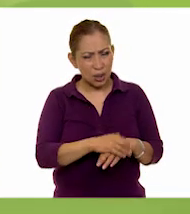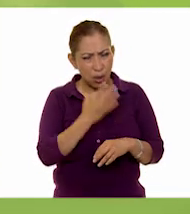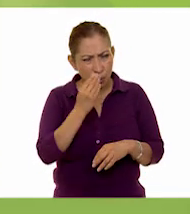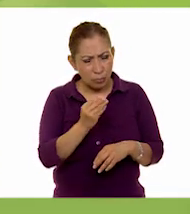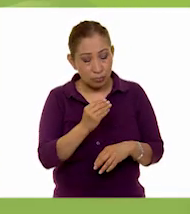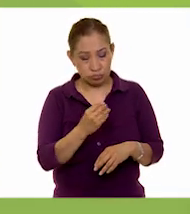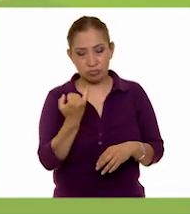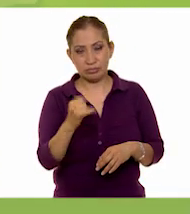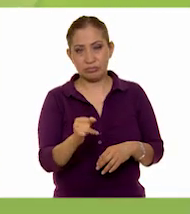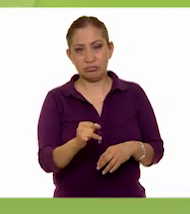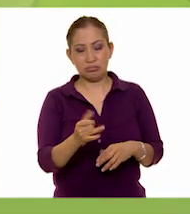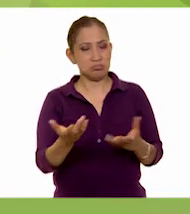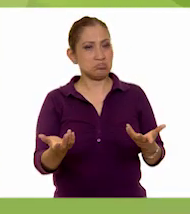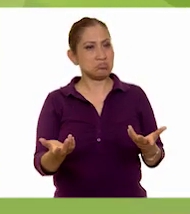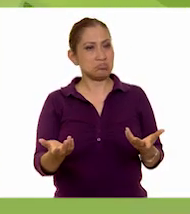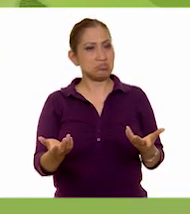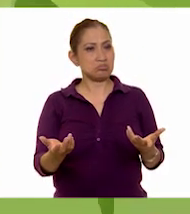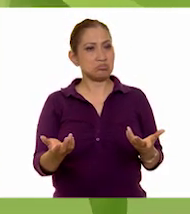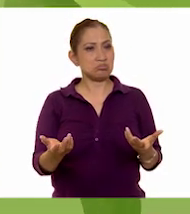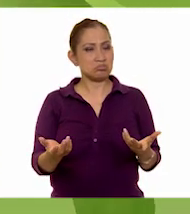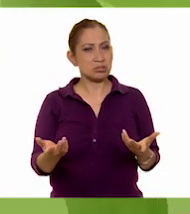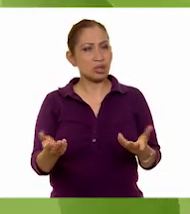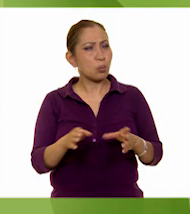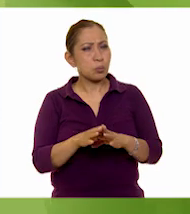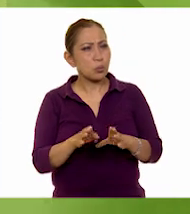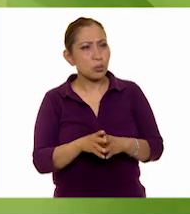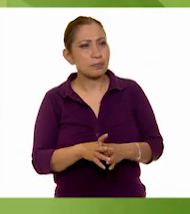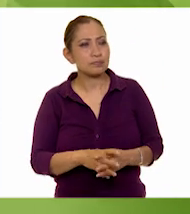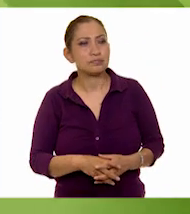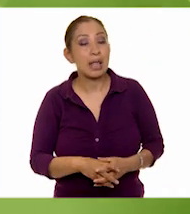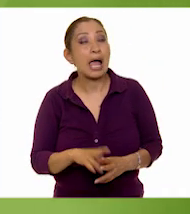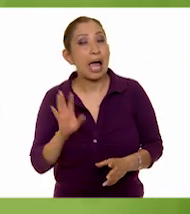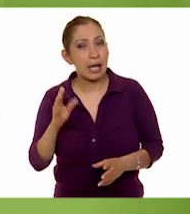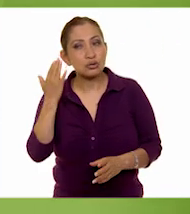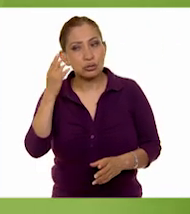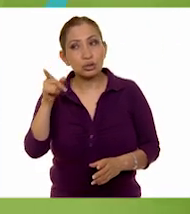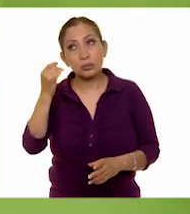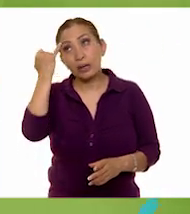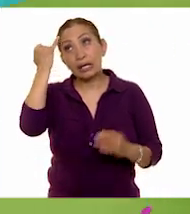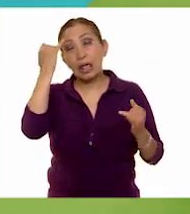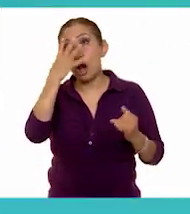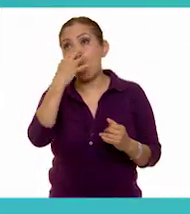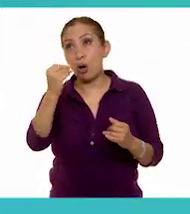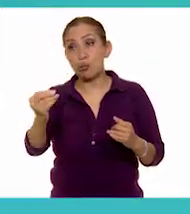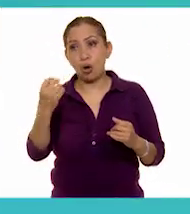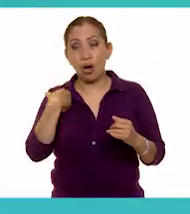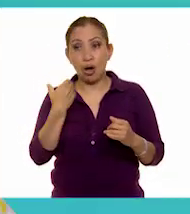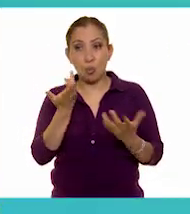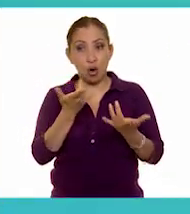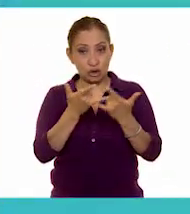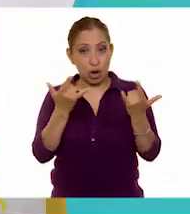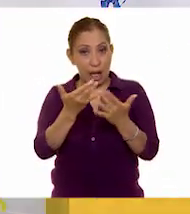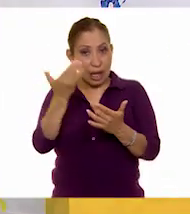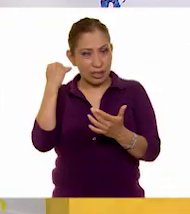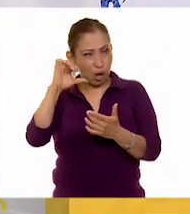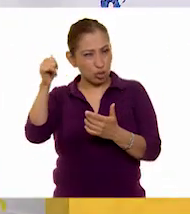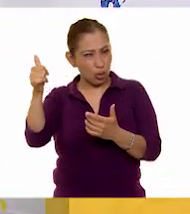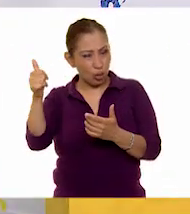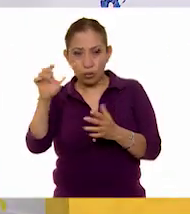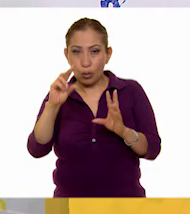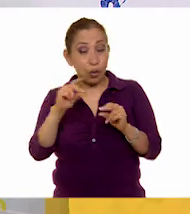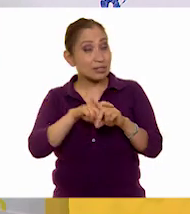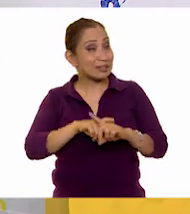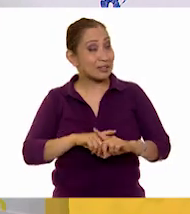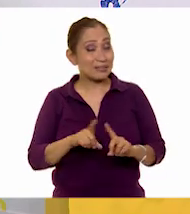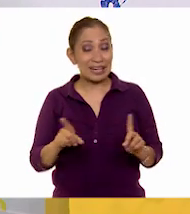era un lobo? ¡Ay! ¿Y cómo es eso? Ah, pues yo sé que te imaginas al lobo de ese cuento famoso, ¿verdad? Sí, sí, sí. Pero no,